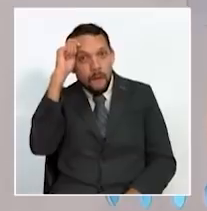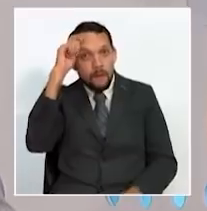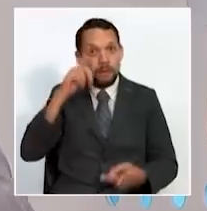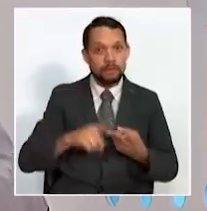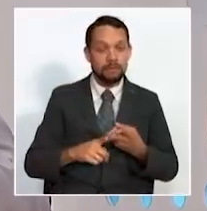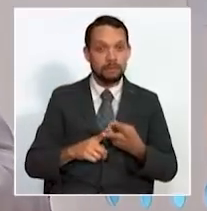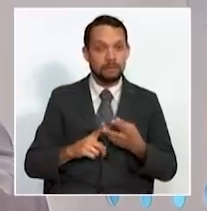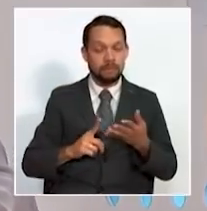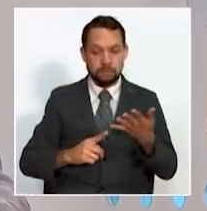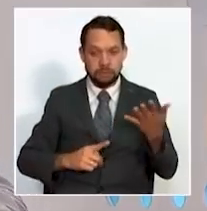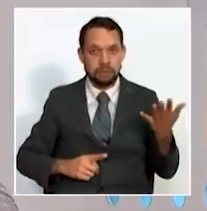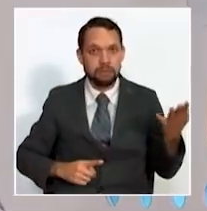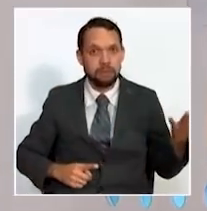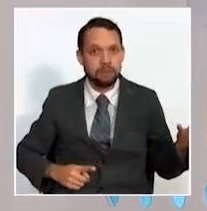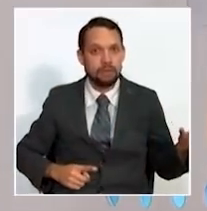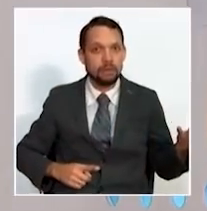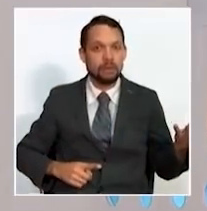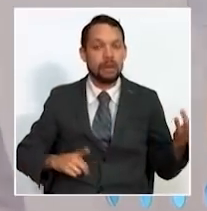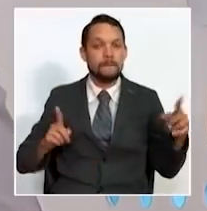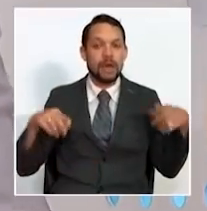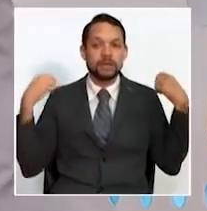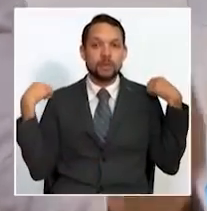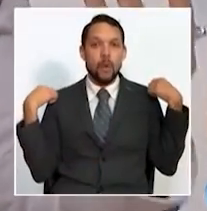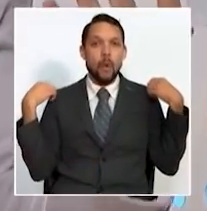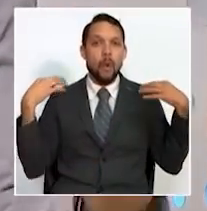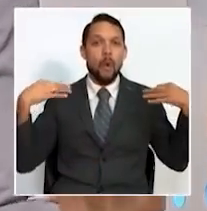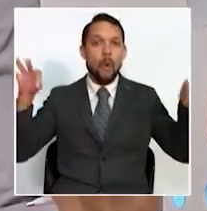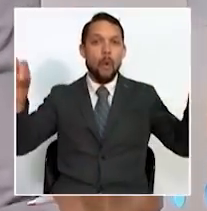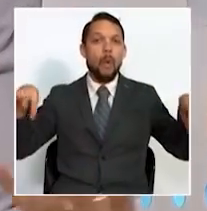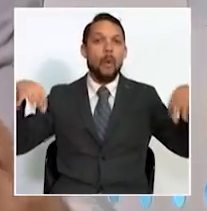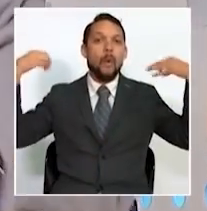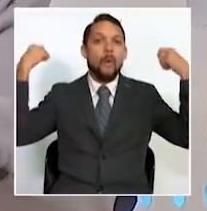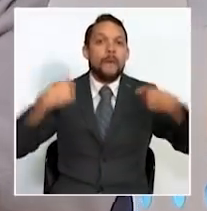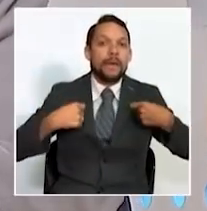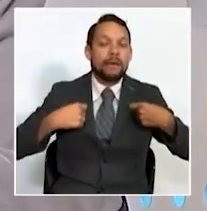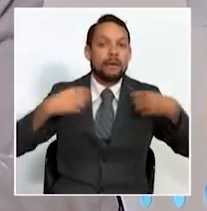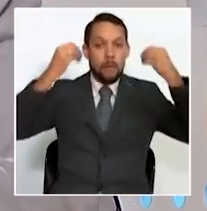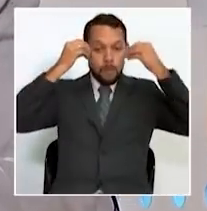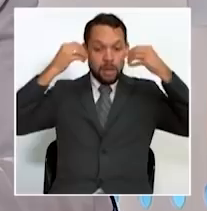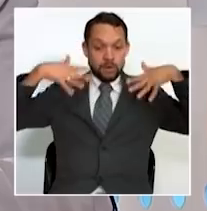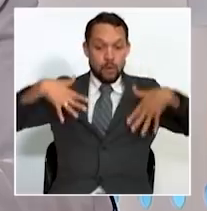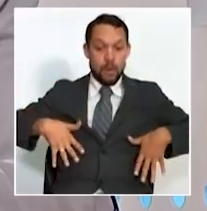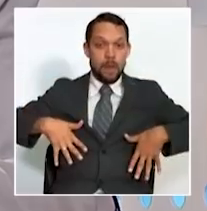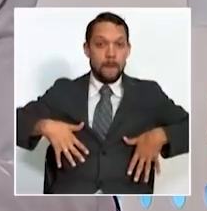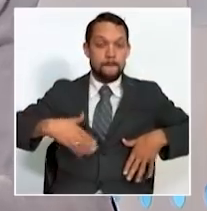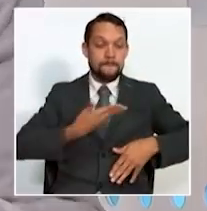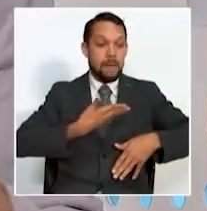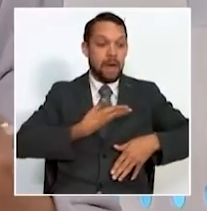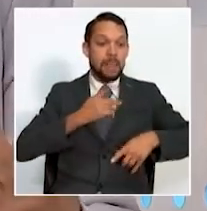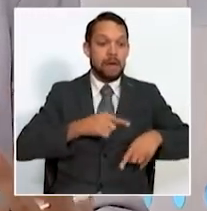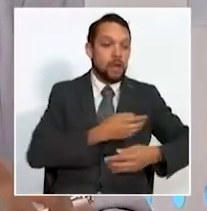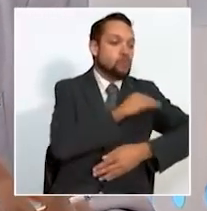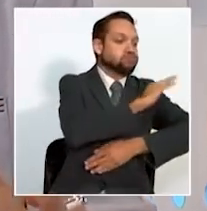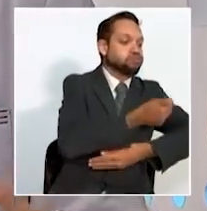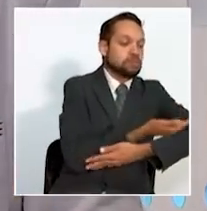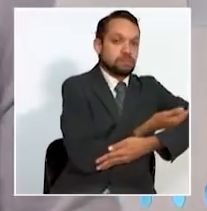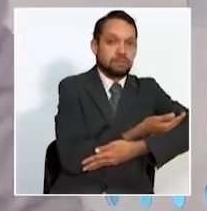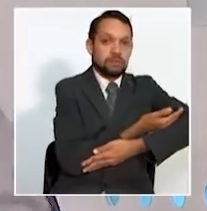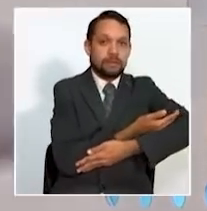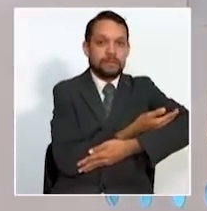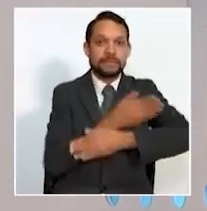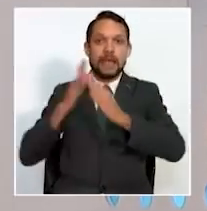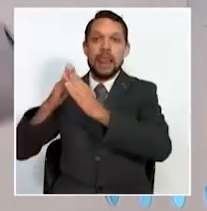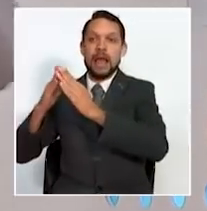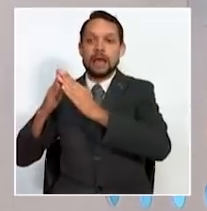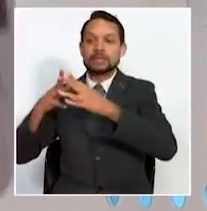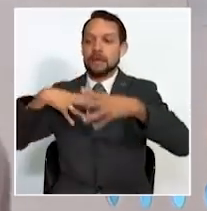gorro le ponen una cobija y encima de la cobija le ponen una ruana, más el calor de la mamá. Cuando llegan a la casa, llegan